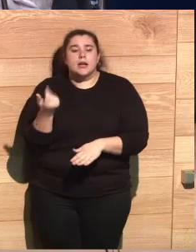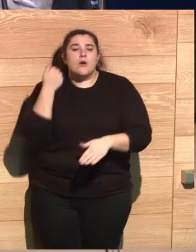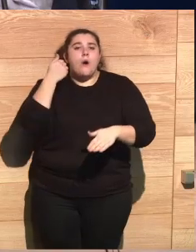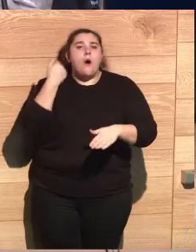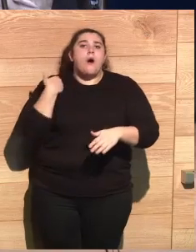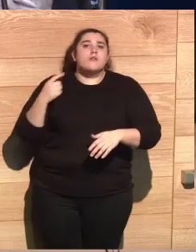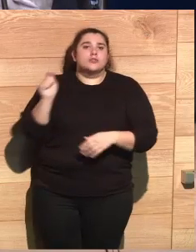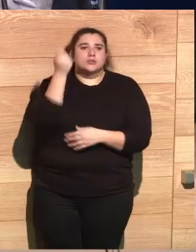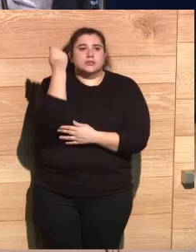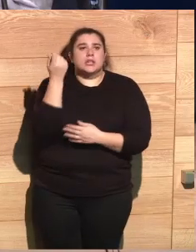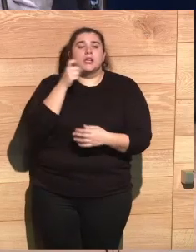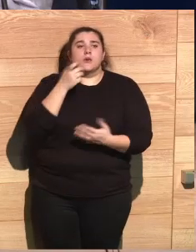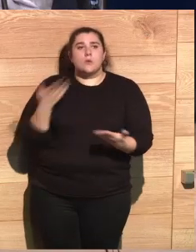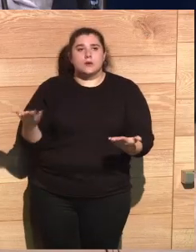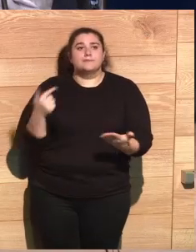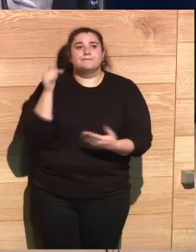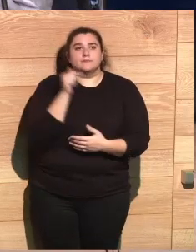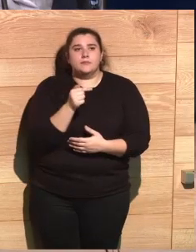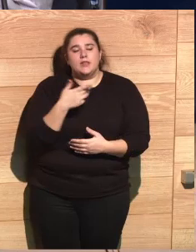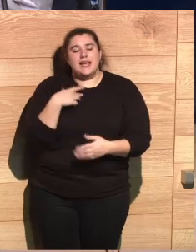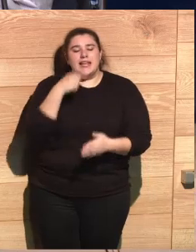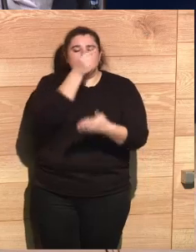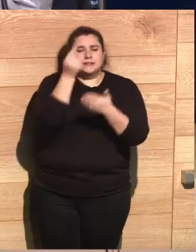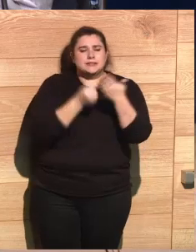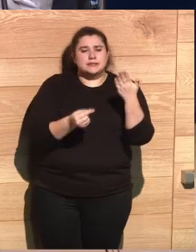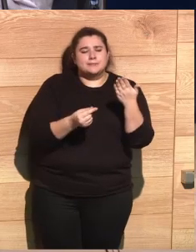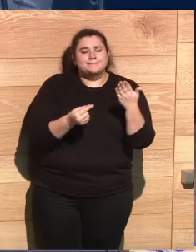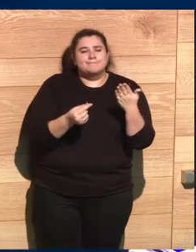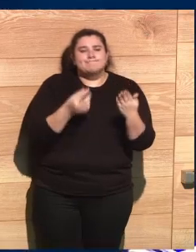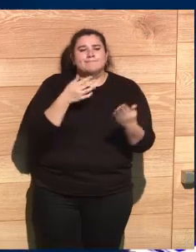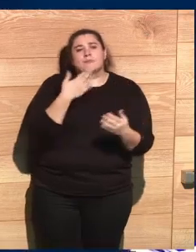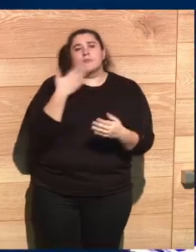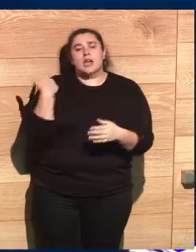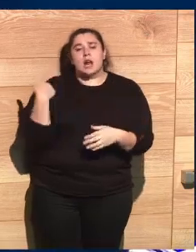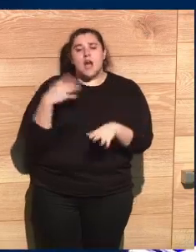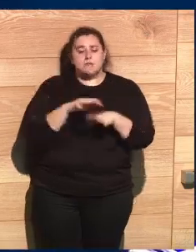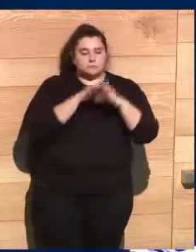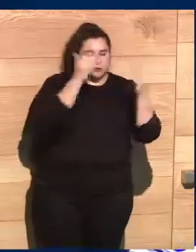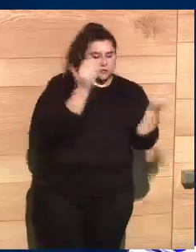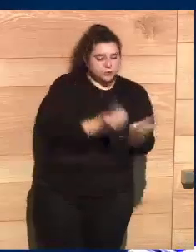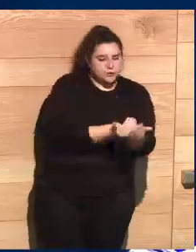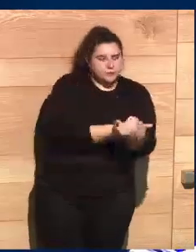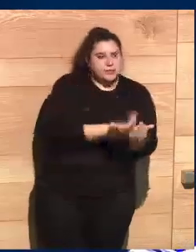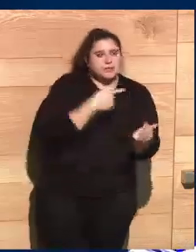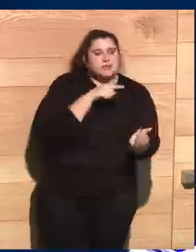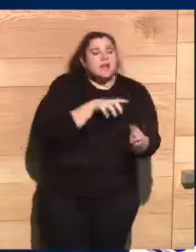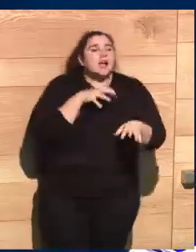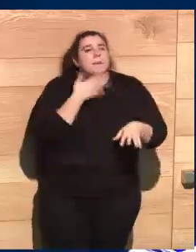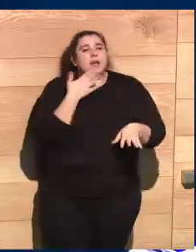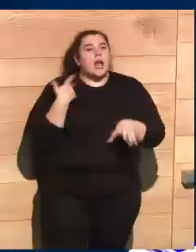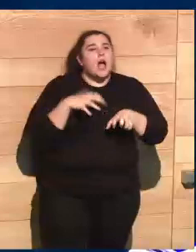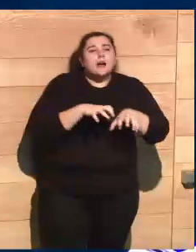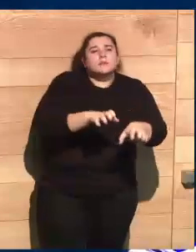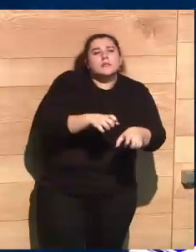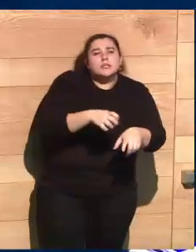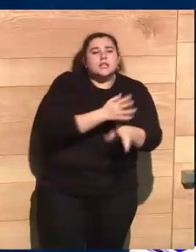datos, ¿no? Y que estaba diseñado no para que tú tuvieras una experiencia de juego en un universo moral predecible en el que vas aprendiendo cosas y